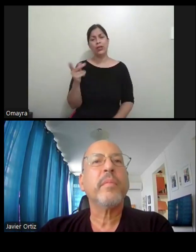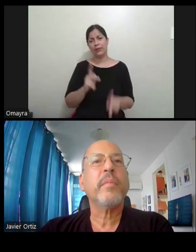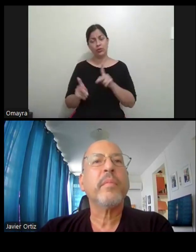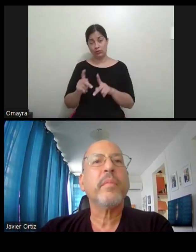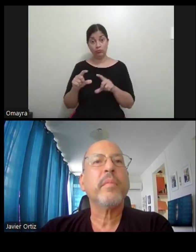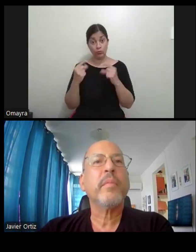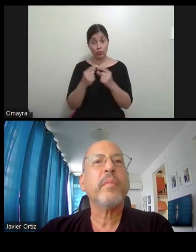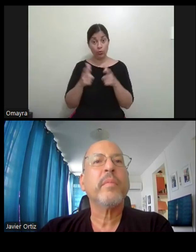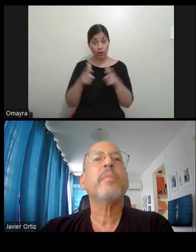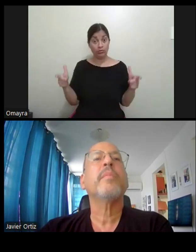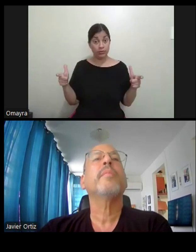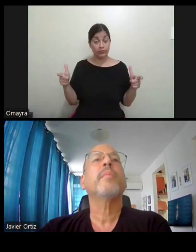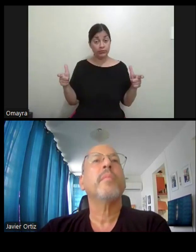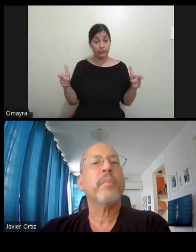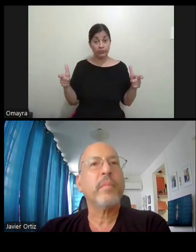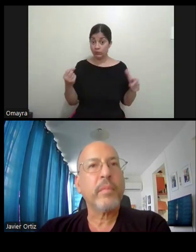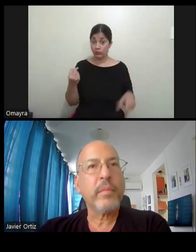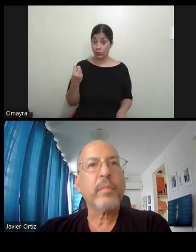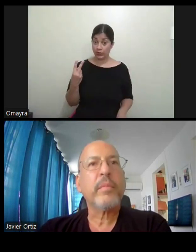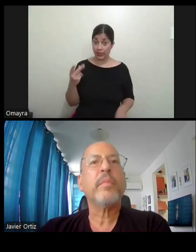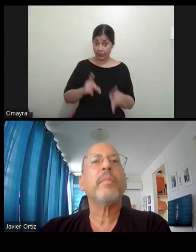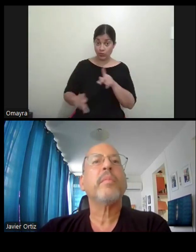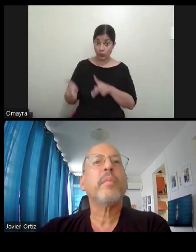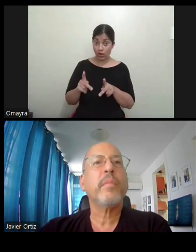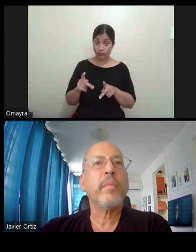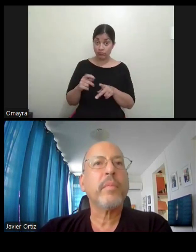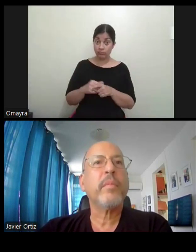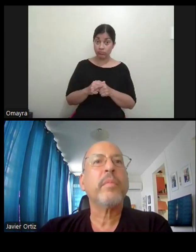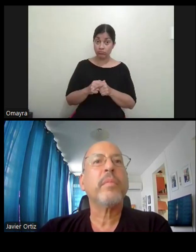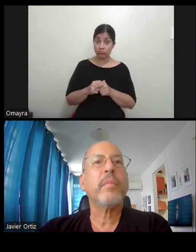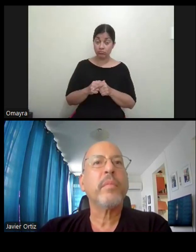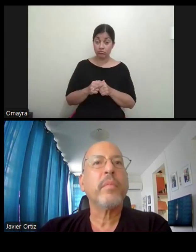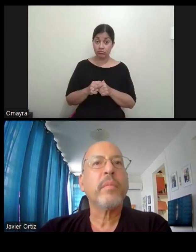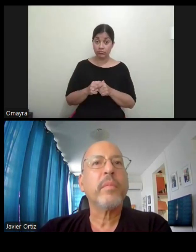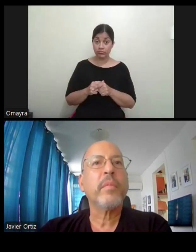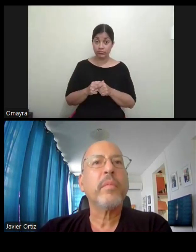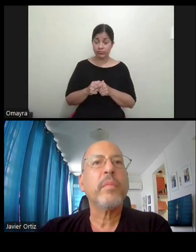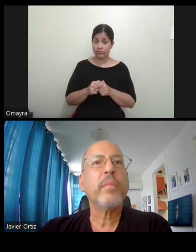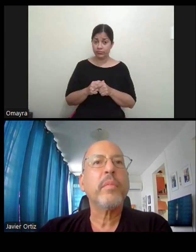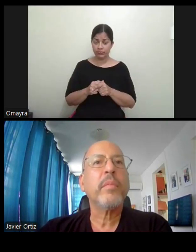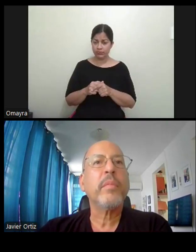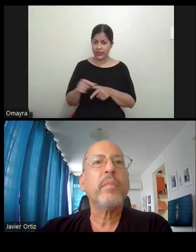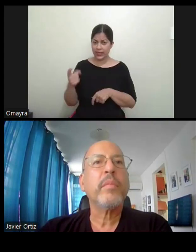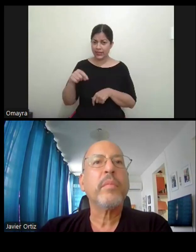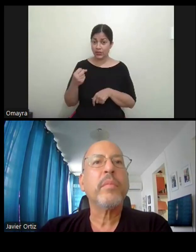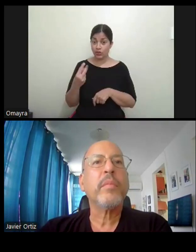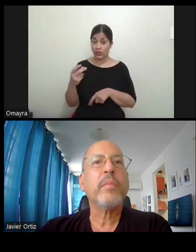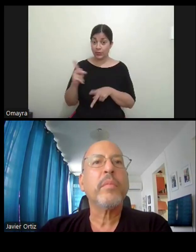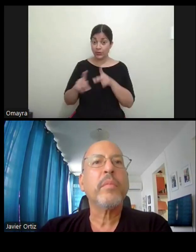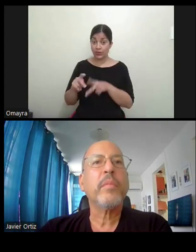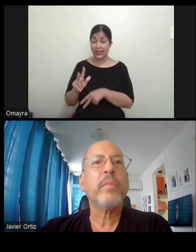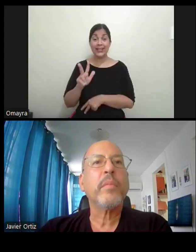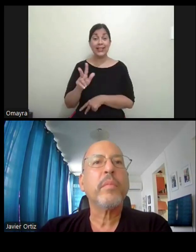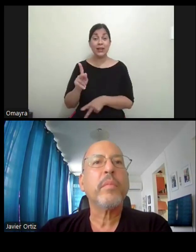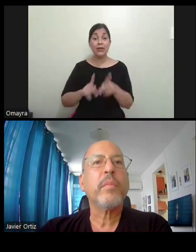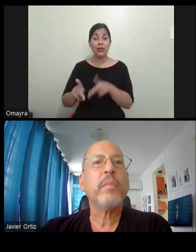grande. 12 personas en el doctorado. Y de esas 12 personas, 3 personas podíamos